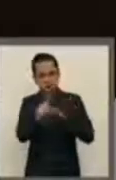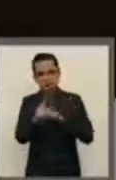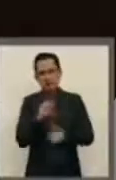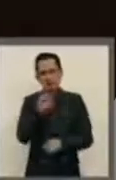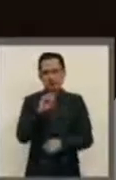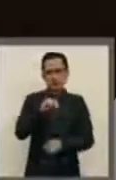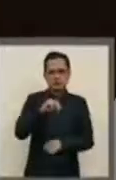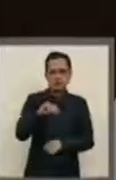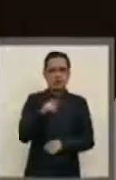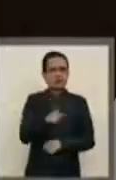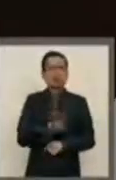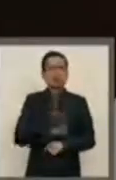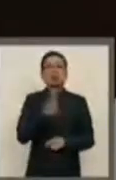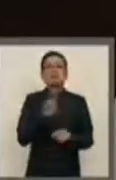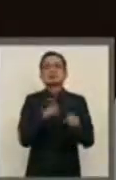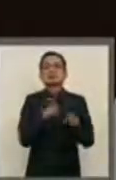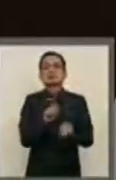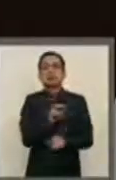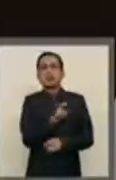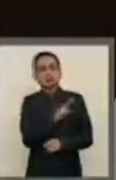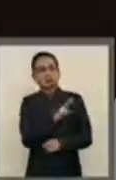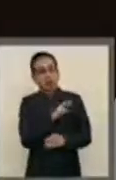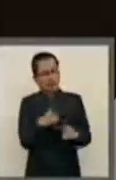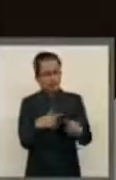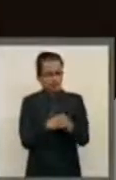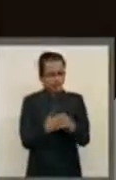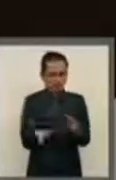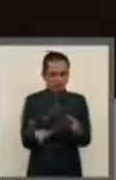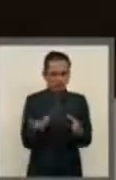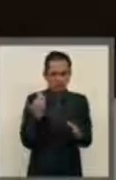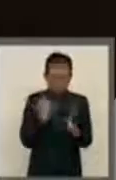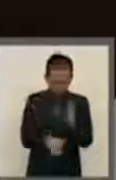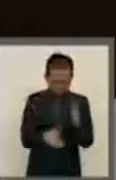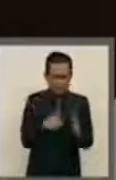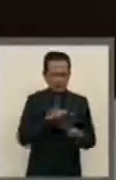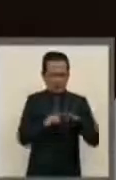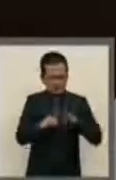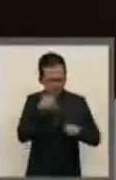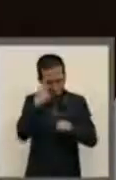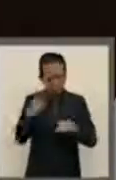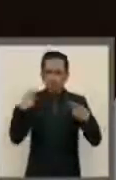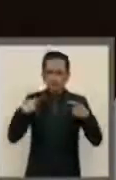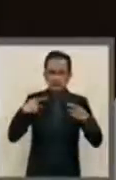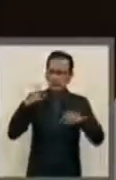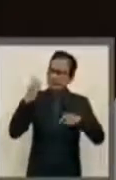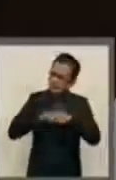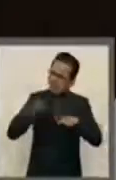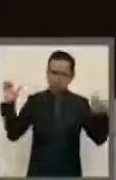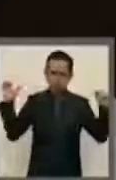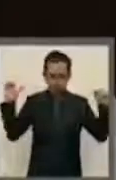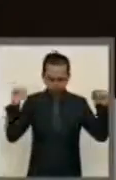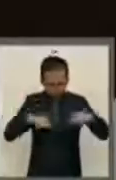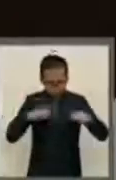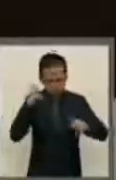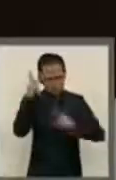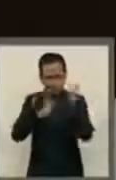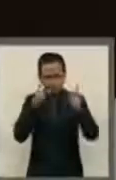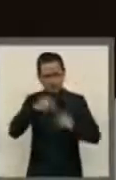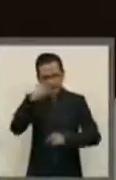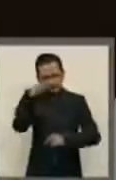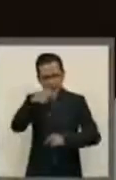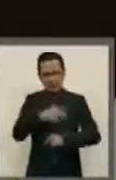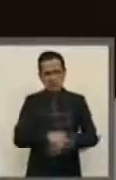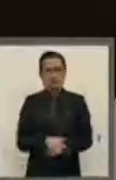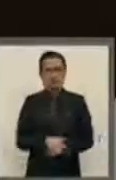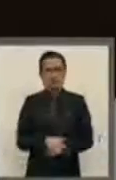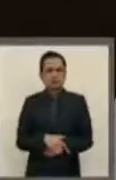generando una política integral para ampliar el nuevo número de visitantes a nuestro país. La restricción a ciudadanos de